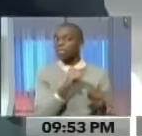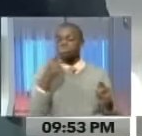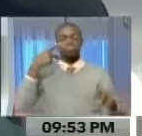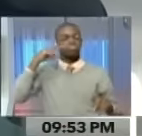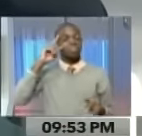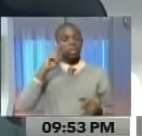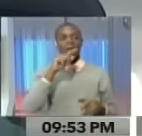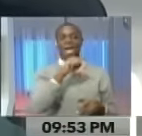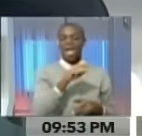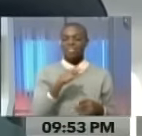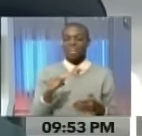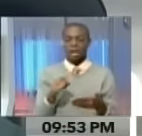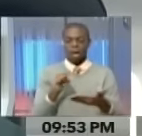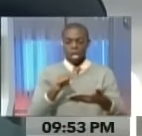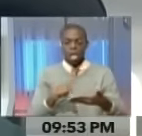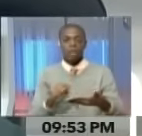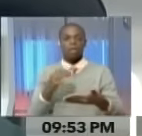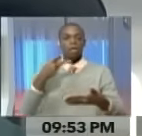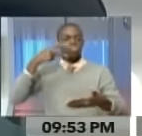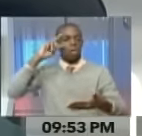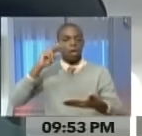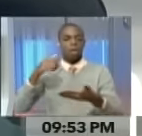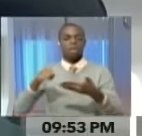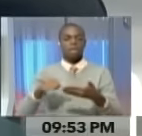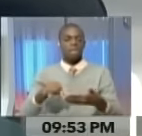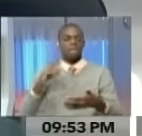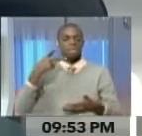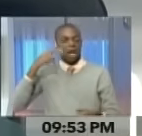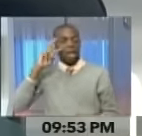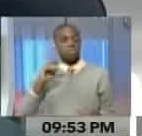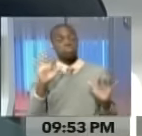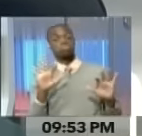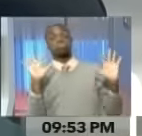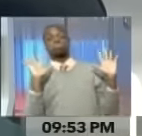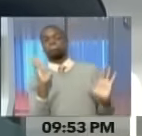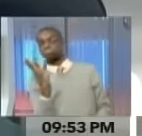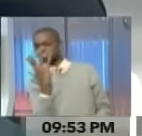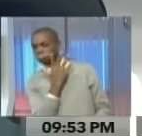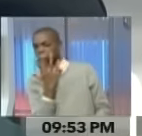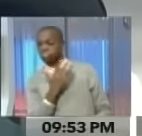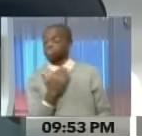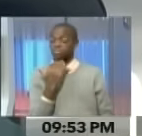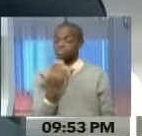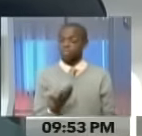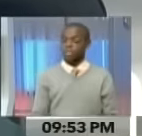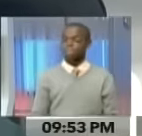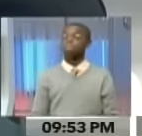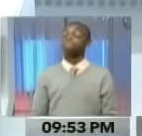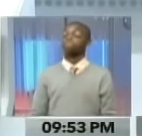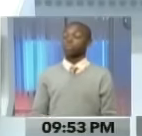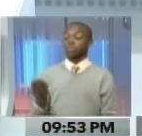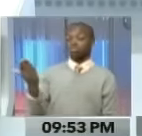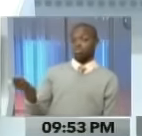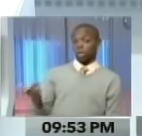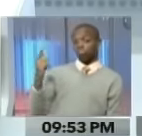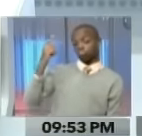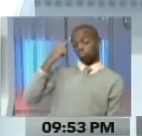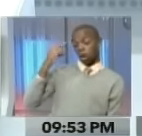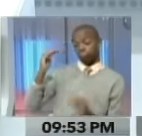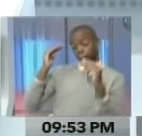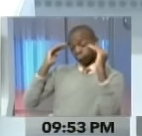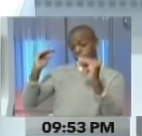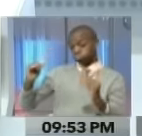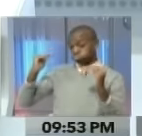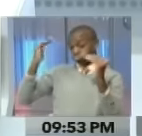una entidad y no pudo determinar el Consejo Nacional electoral que tenían esos defectos doctor usted decía hoy en base a todas estas